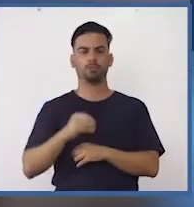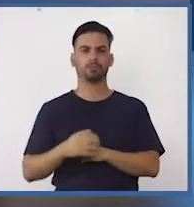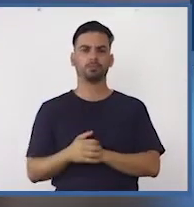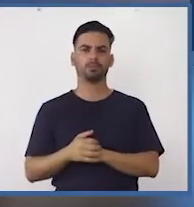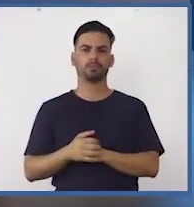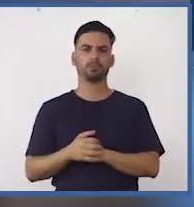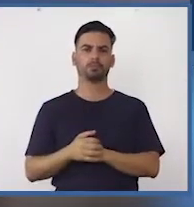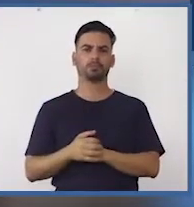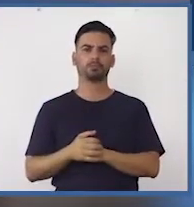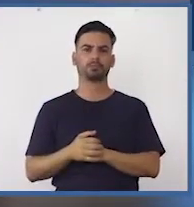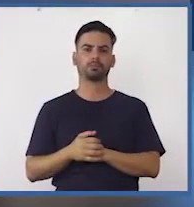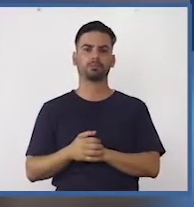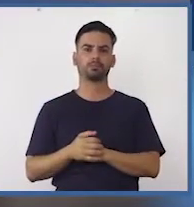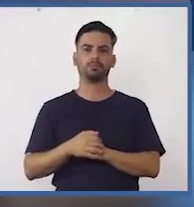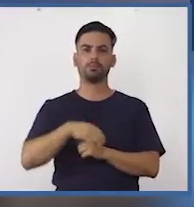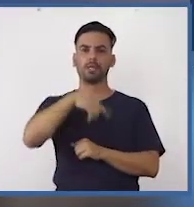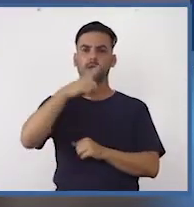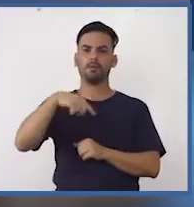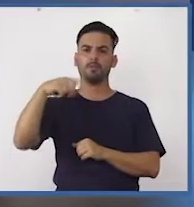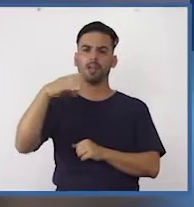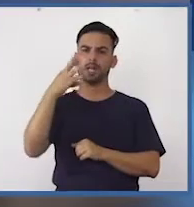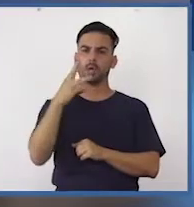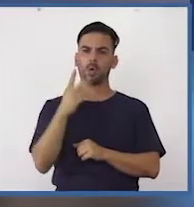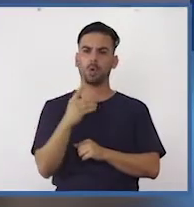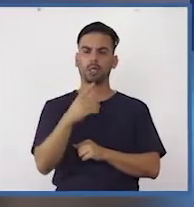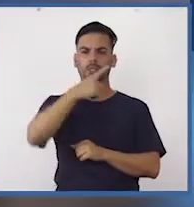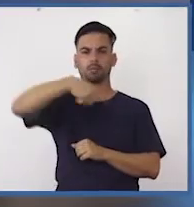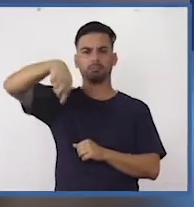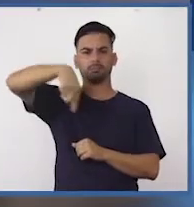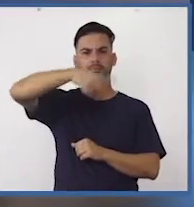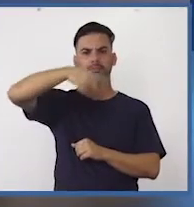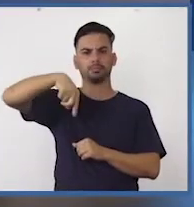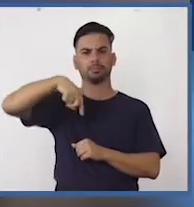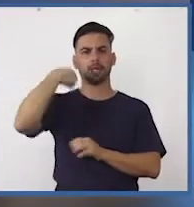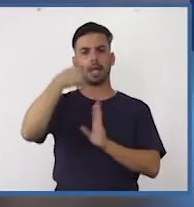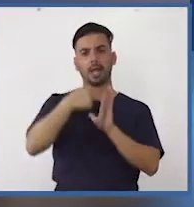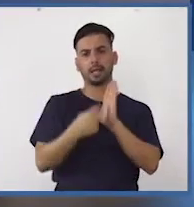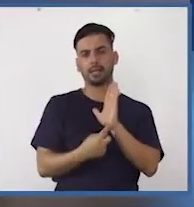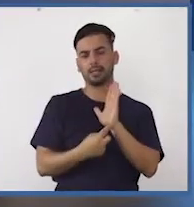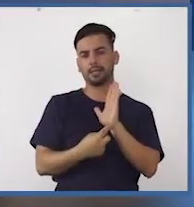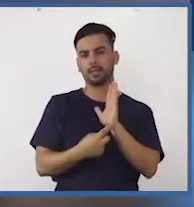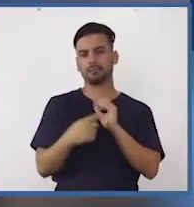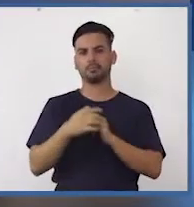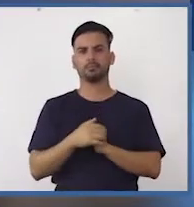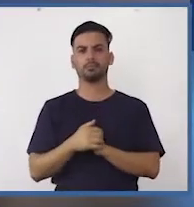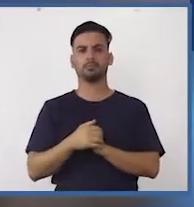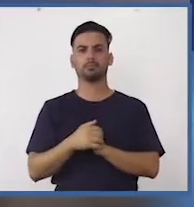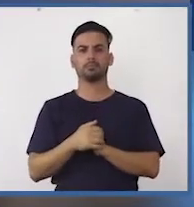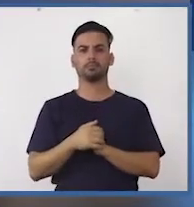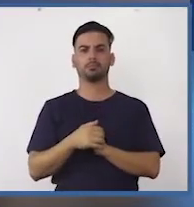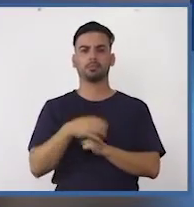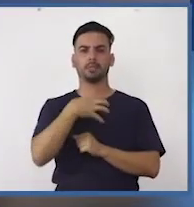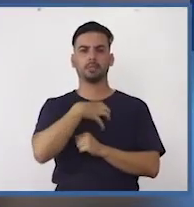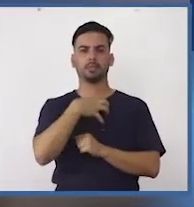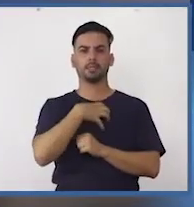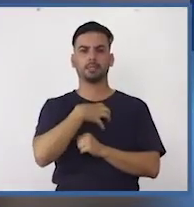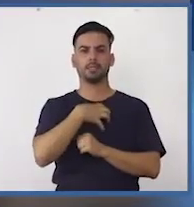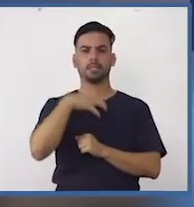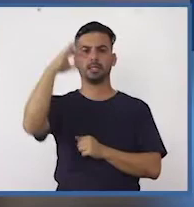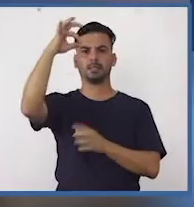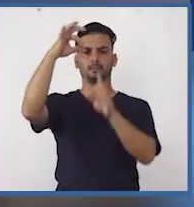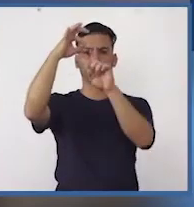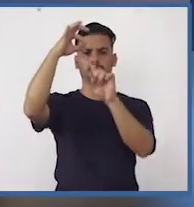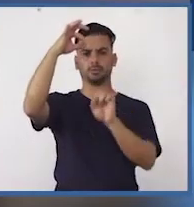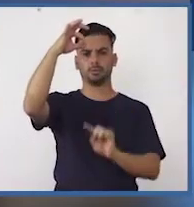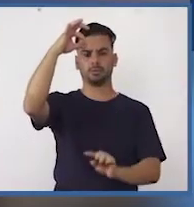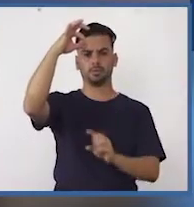La frecuencia y el periodo son características propias del sistema. Por lo tanto, un péndulo simple va a tener en cuenta la longitud ¿de quién? Del